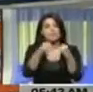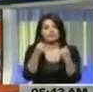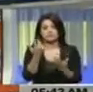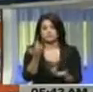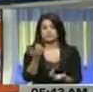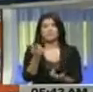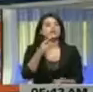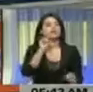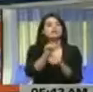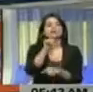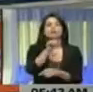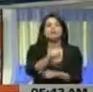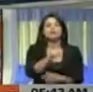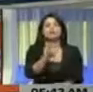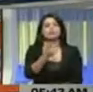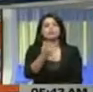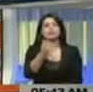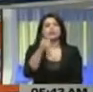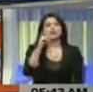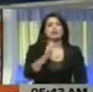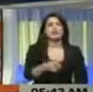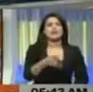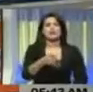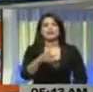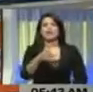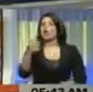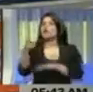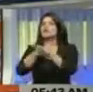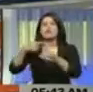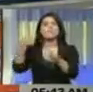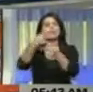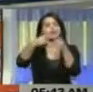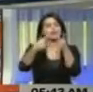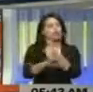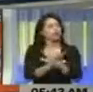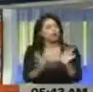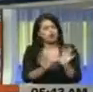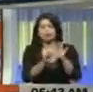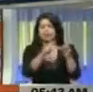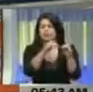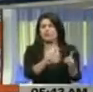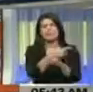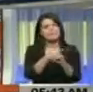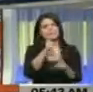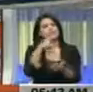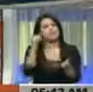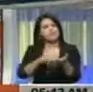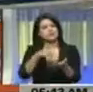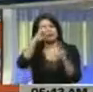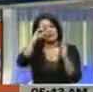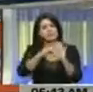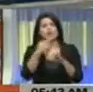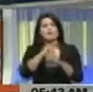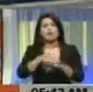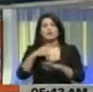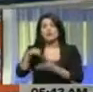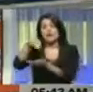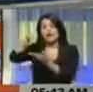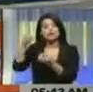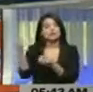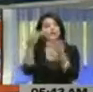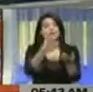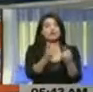a las panaderías que produzcan lo que el gobierno quiere, o que lo que el Estado les indique, sino simplemente que cumplan, porque ese trigo panadero se lo están dando